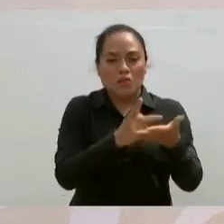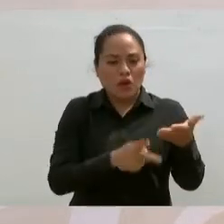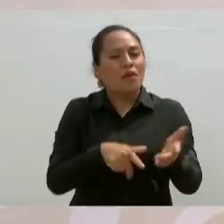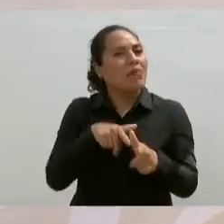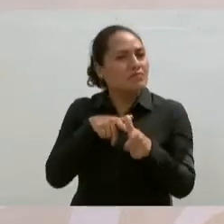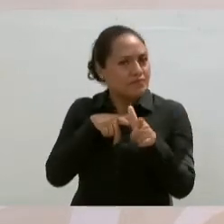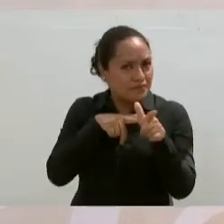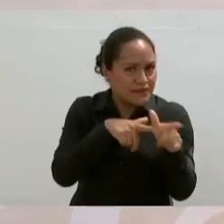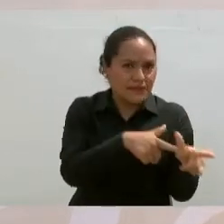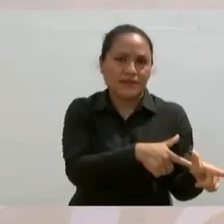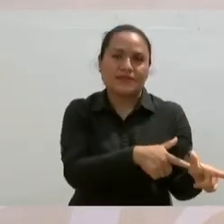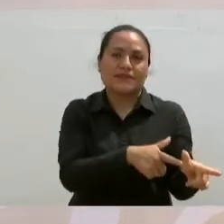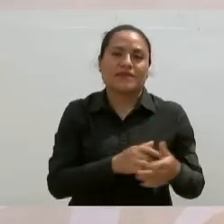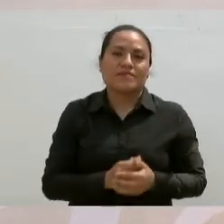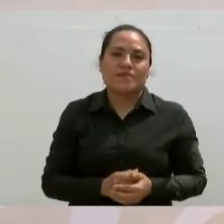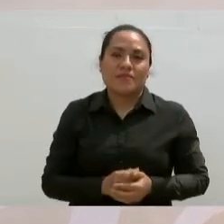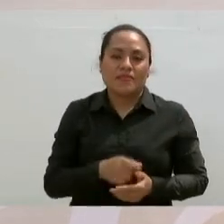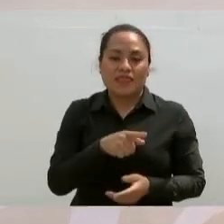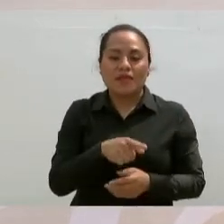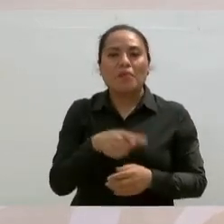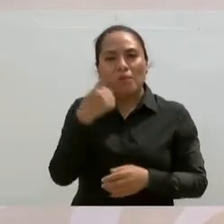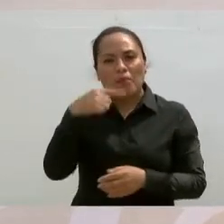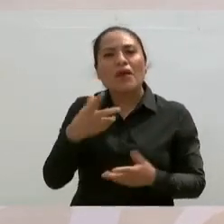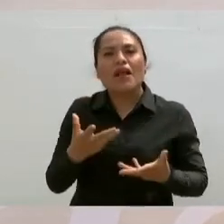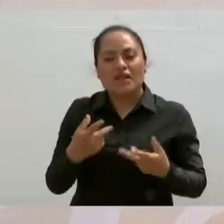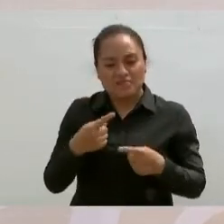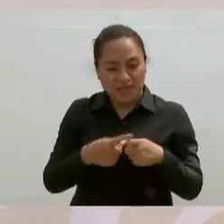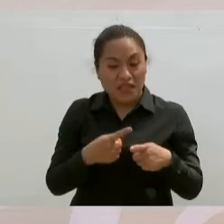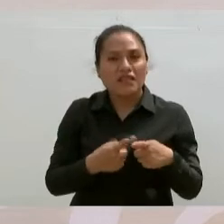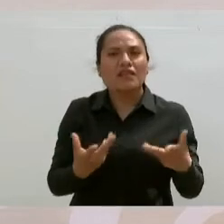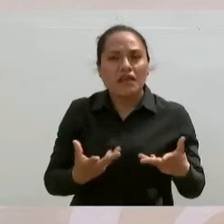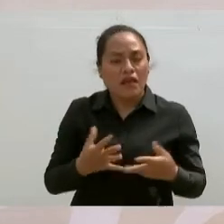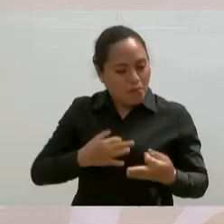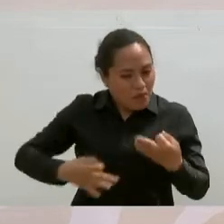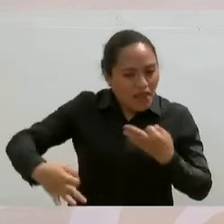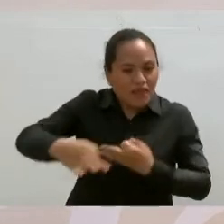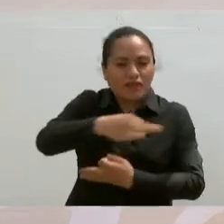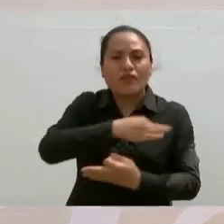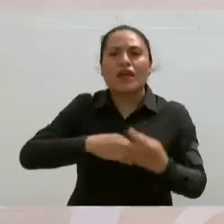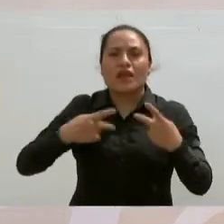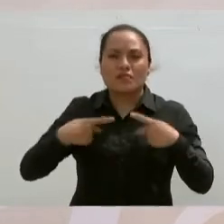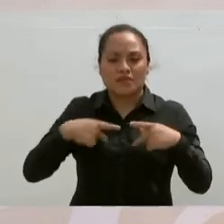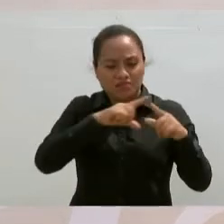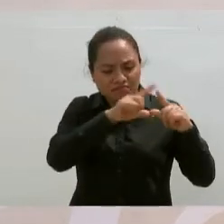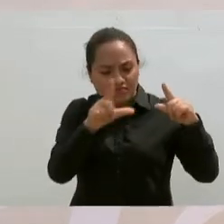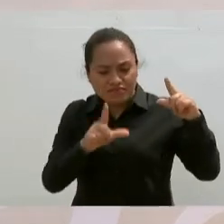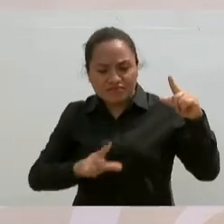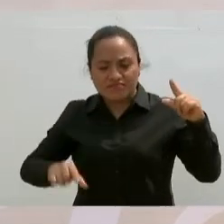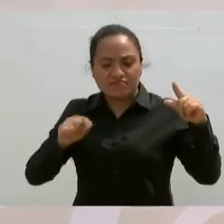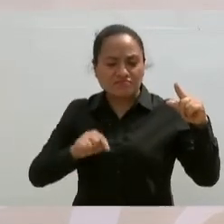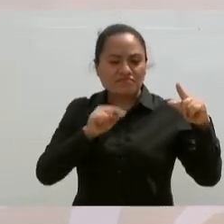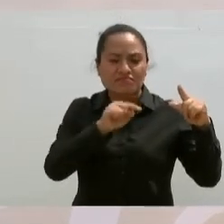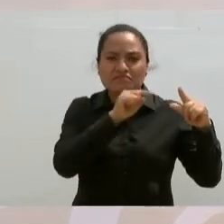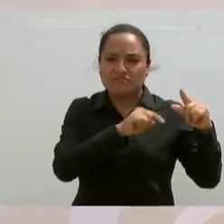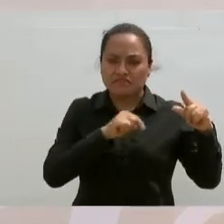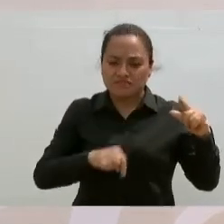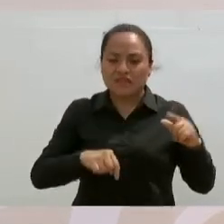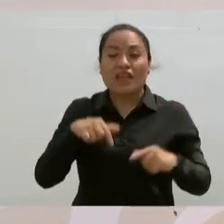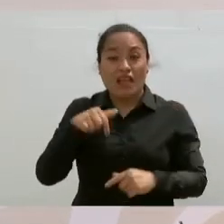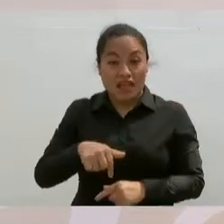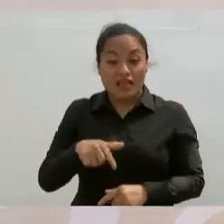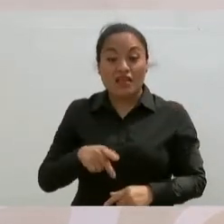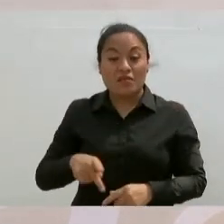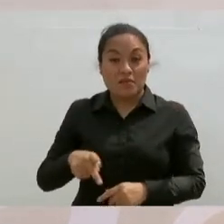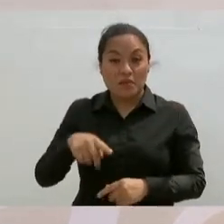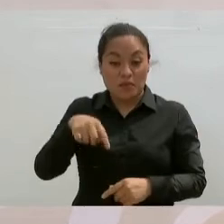continuar y se aplica, repito, en todo el país. También aquí en Tapana, y eso